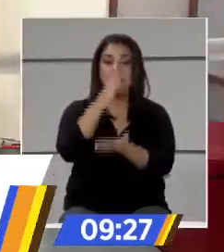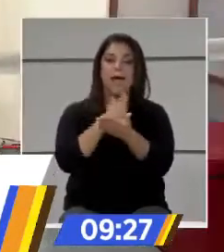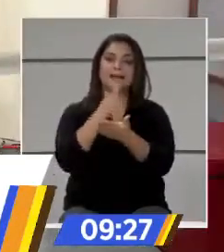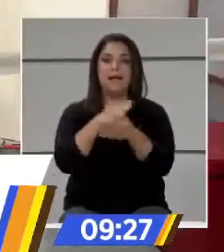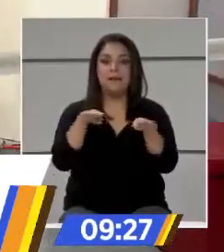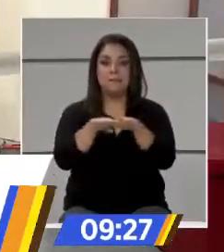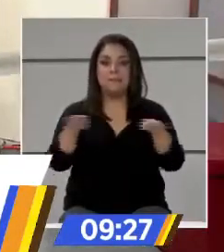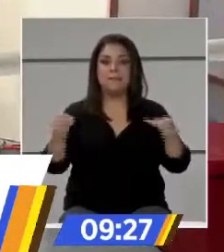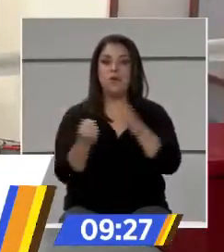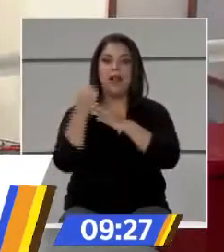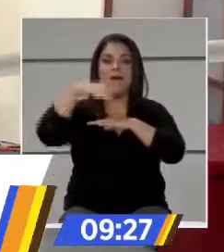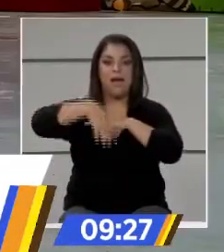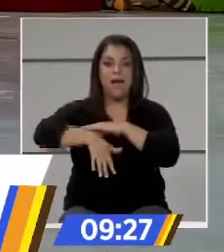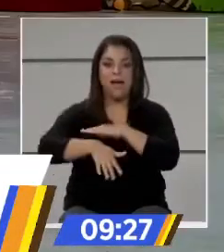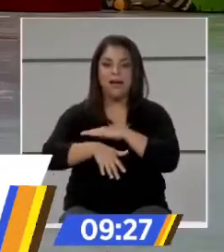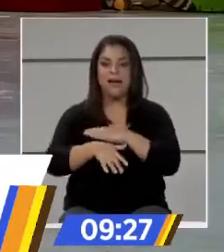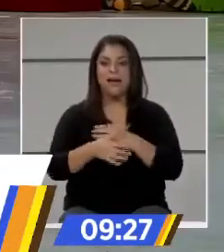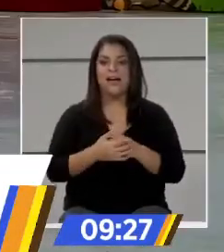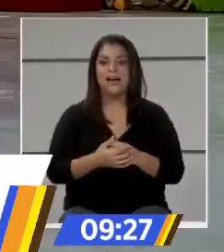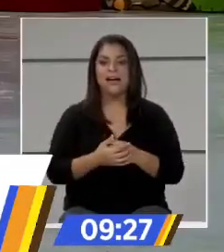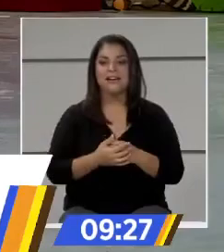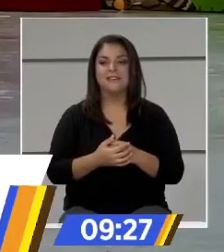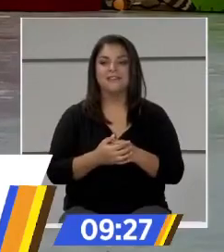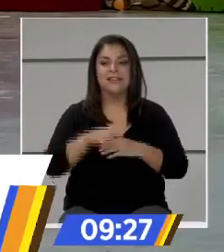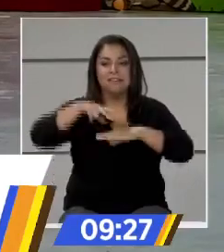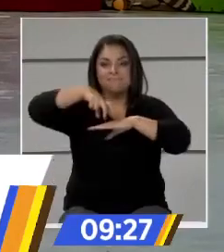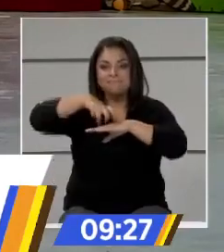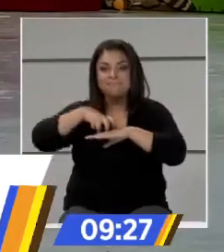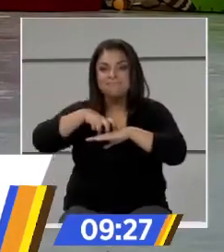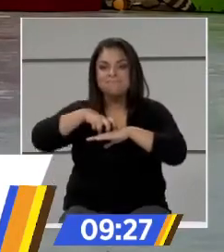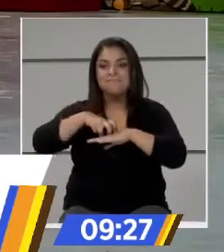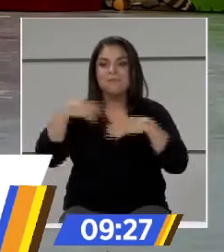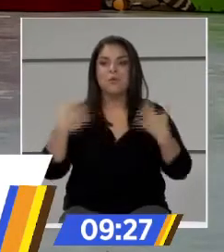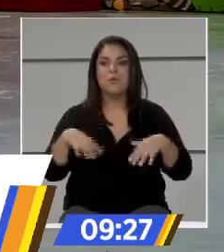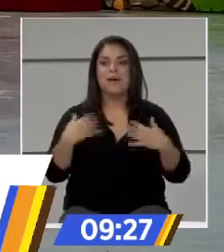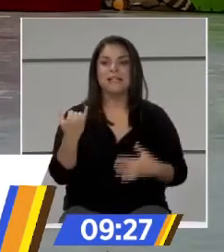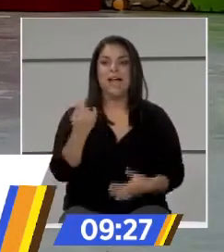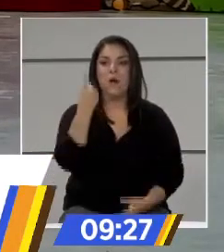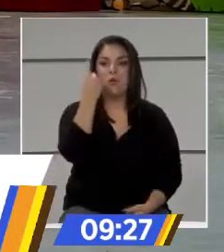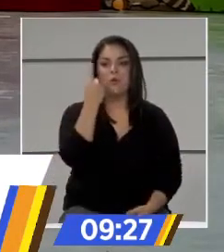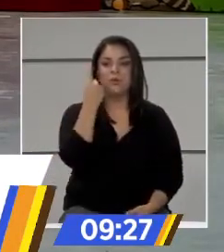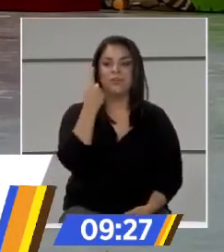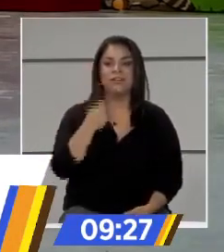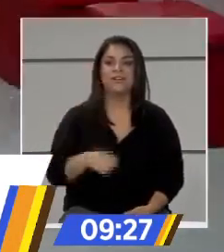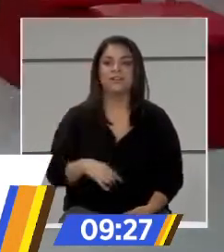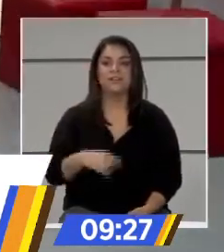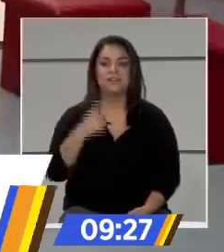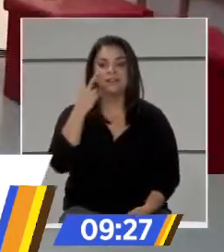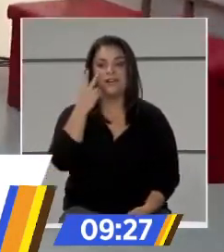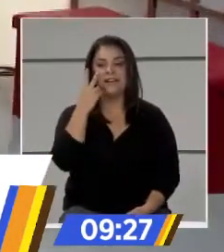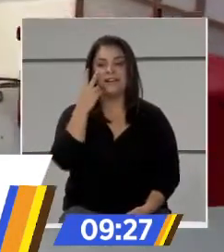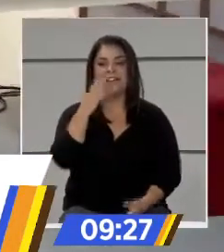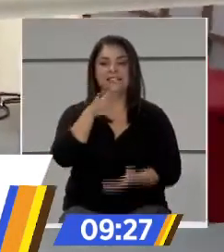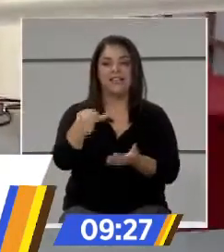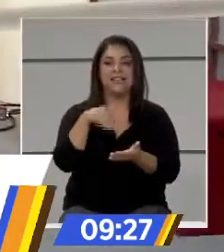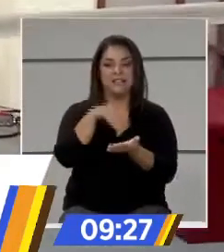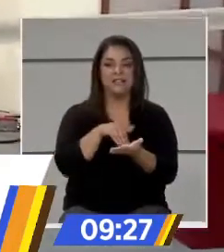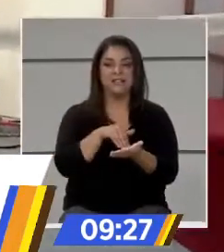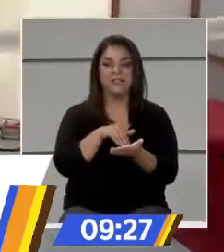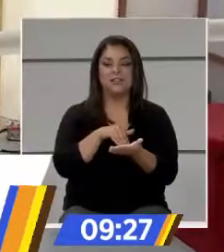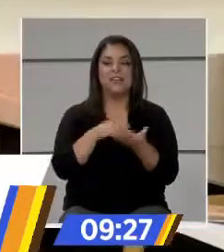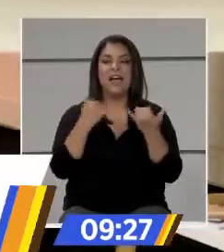¿eh? El piso es lava. El piso es lava. Oh, y ya solo nos queda uno. Lo vamos a poner en el centro, mejor para. ¿Y